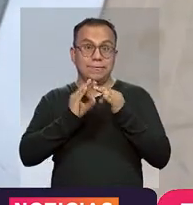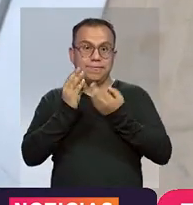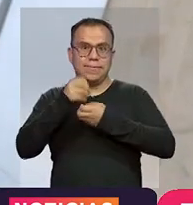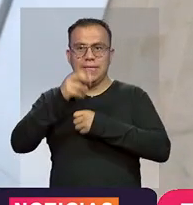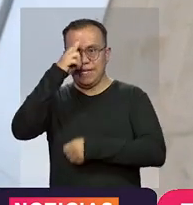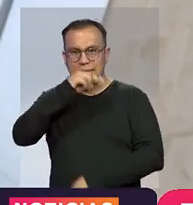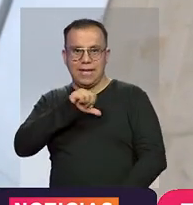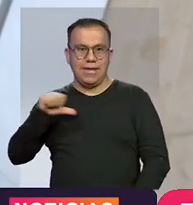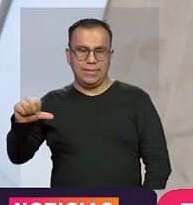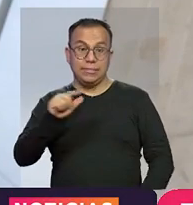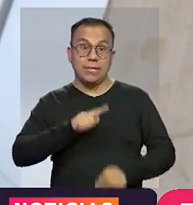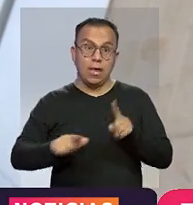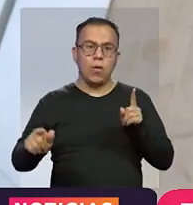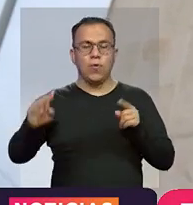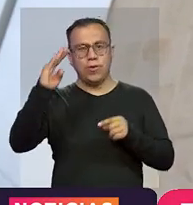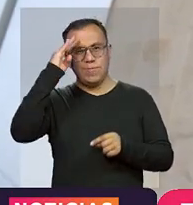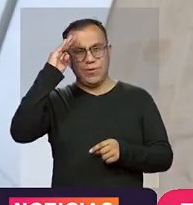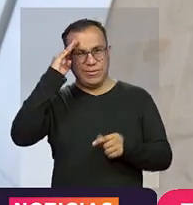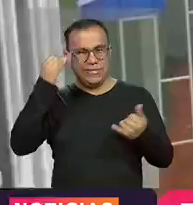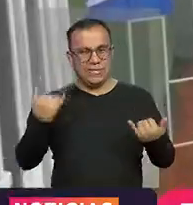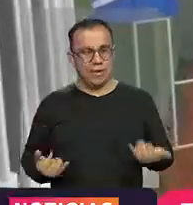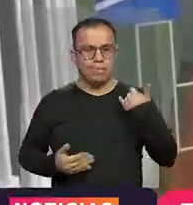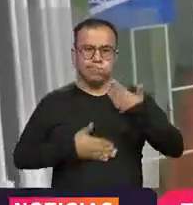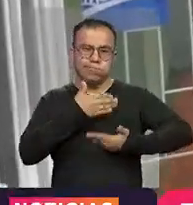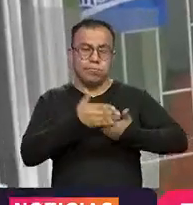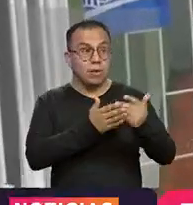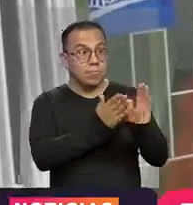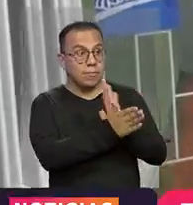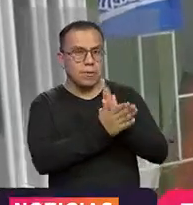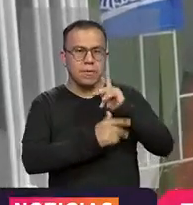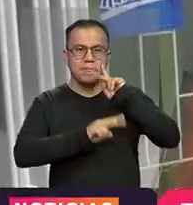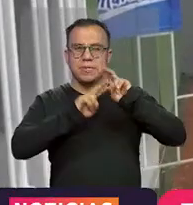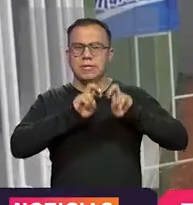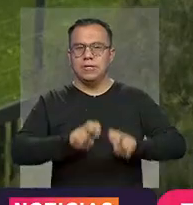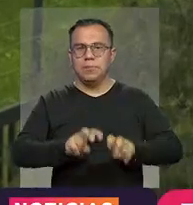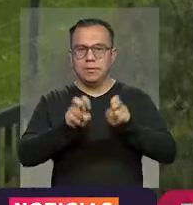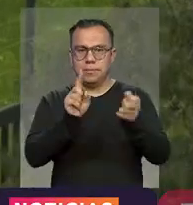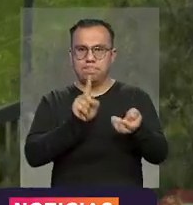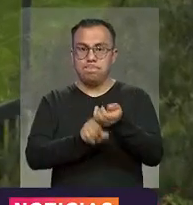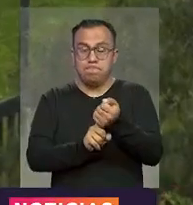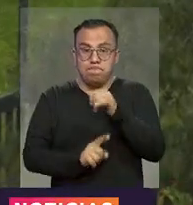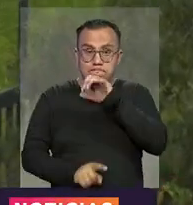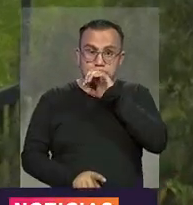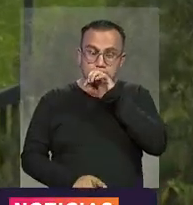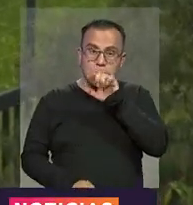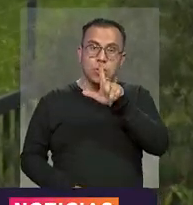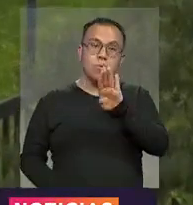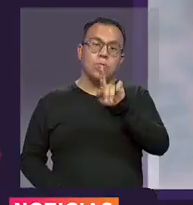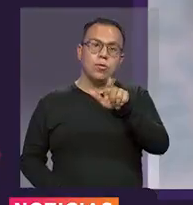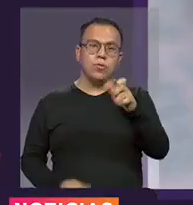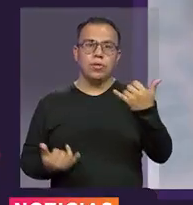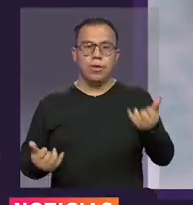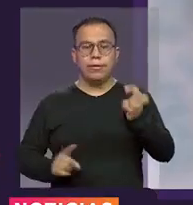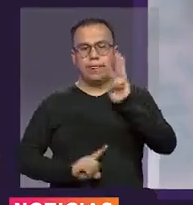por su parte la policía metropolitana de bogotá informó que investiga el caso para ubicar el paradero de blue que tan solo tiene tres meses de